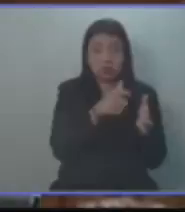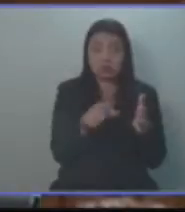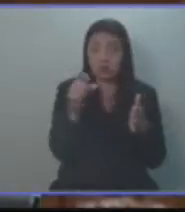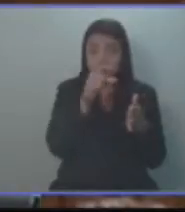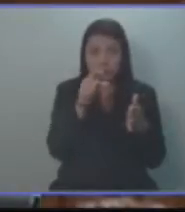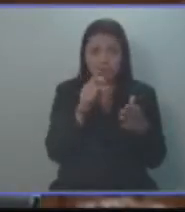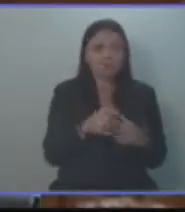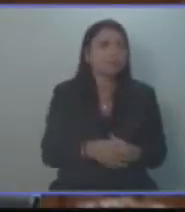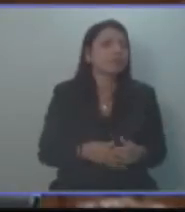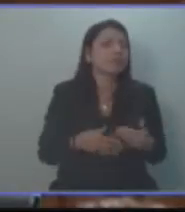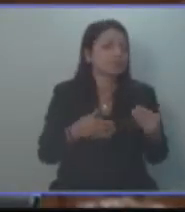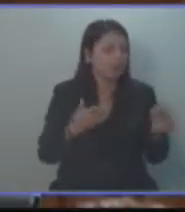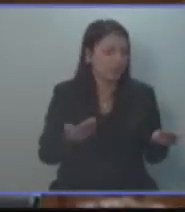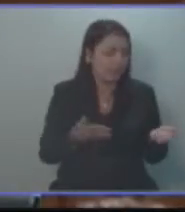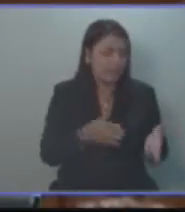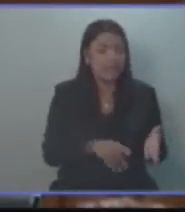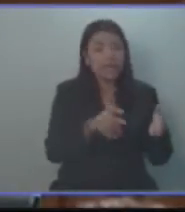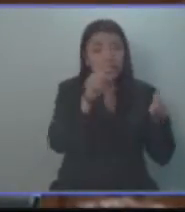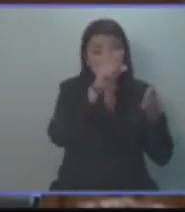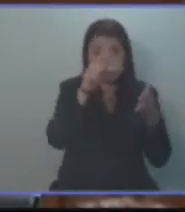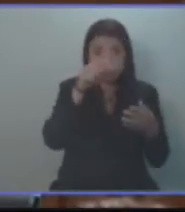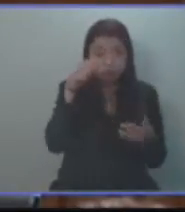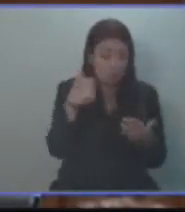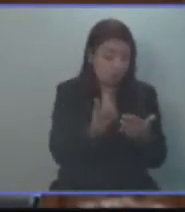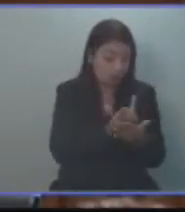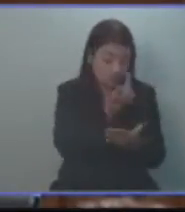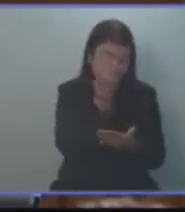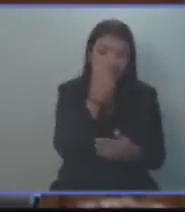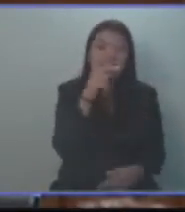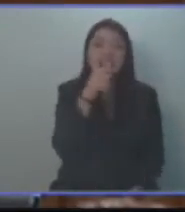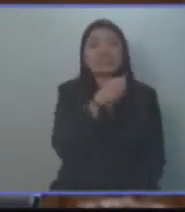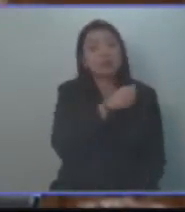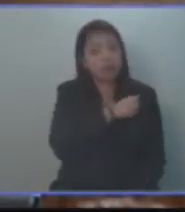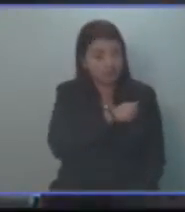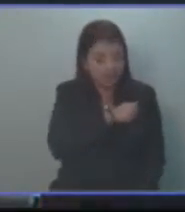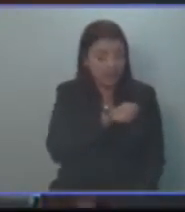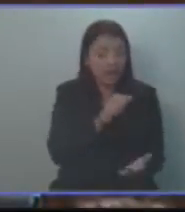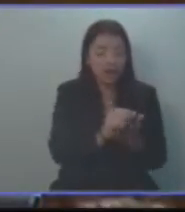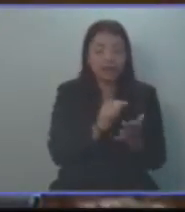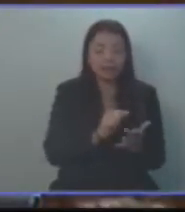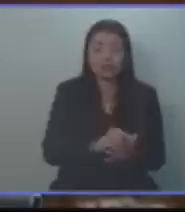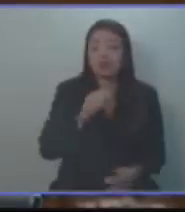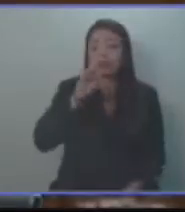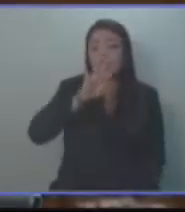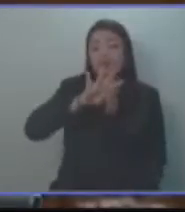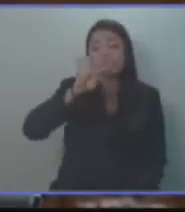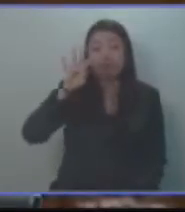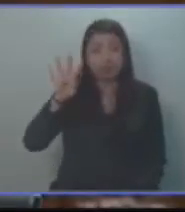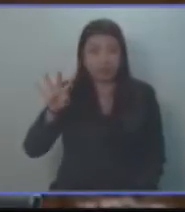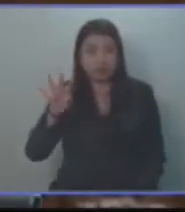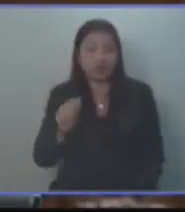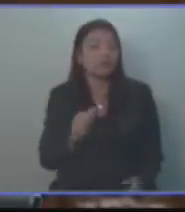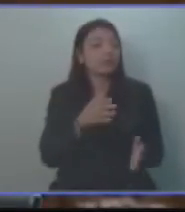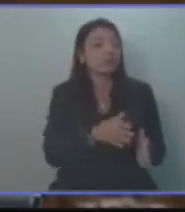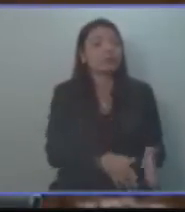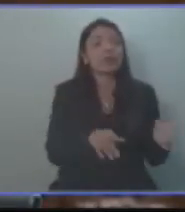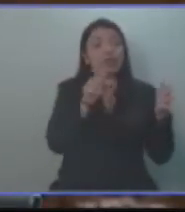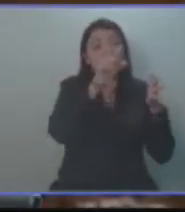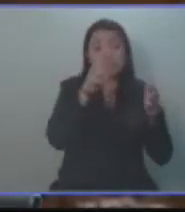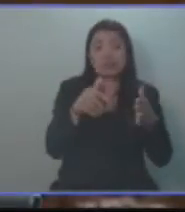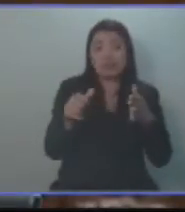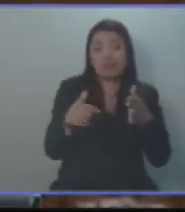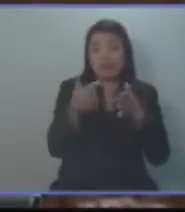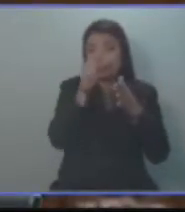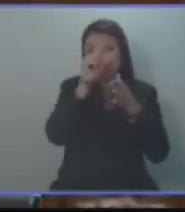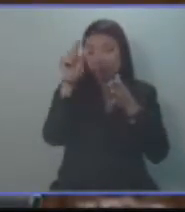De las instituciones de educación superior, artículo 44. Las instituciones de educación superior